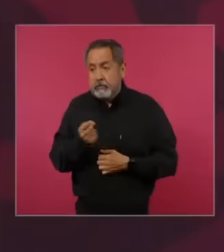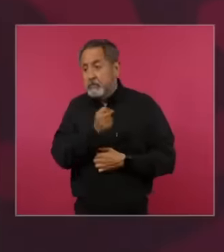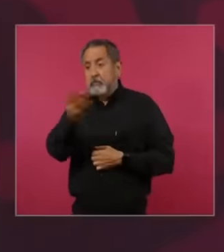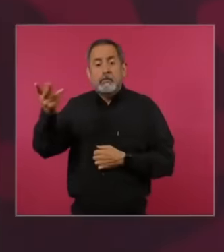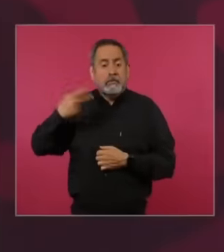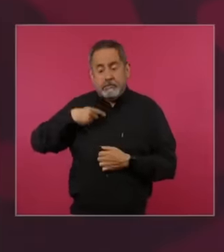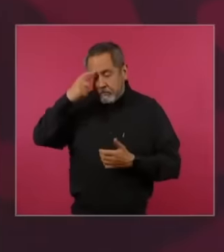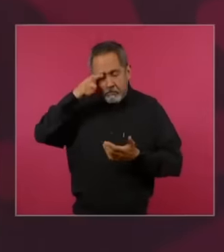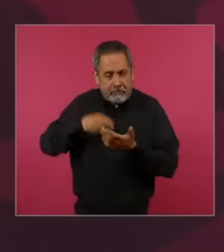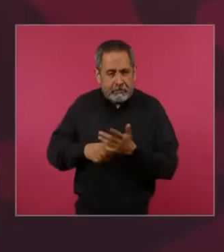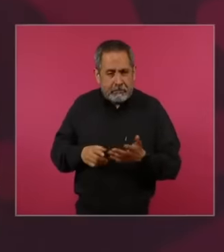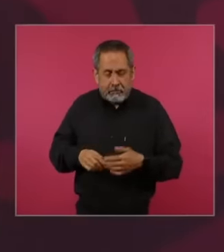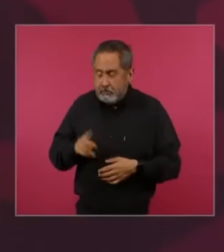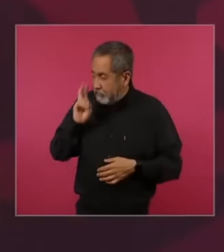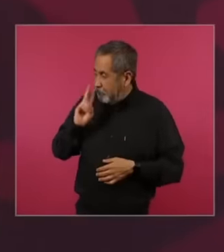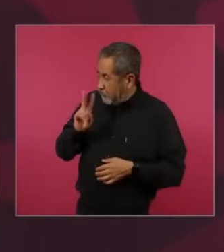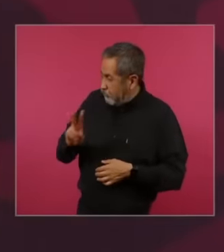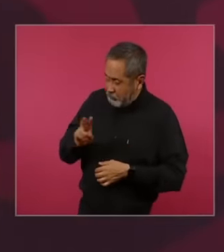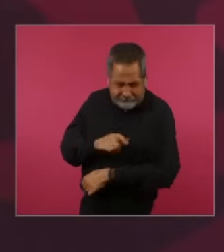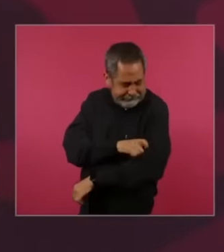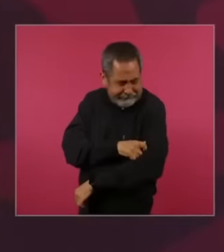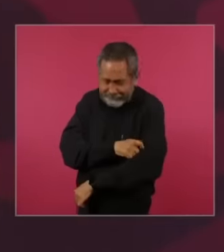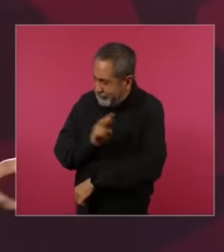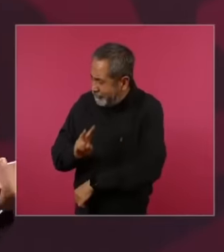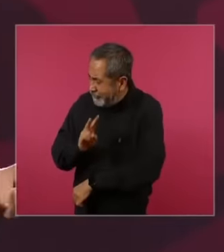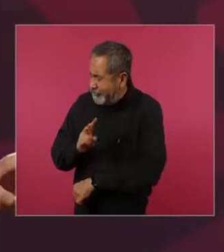no lo creían, era pellízcame,